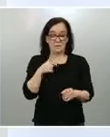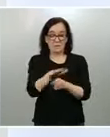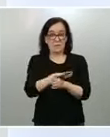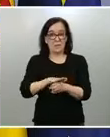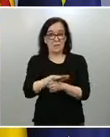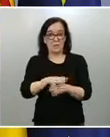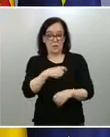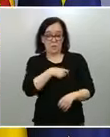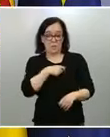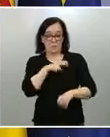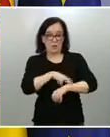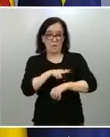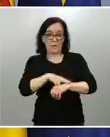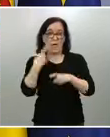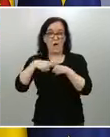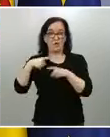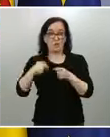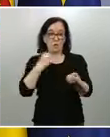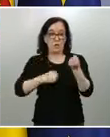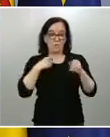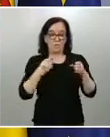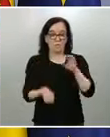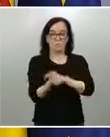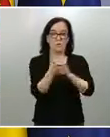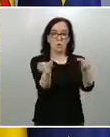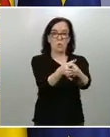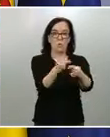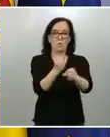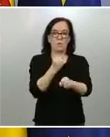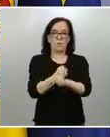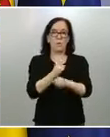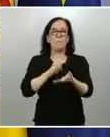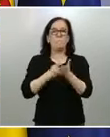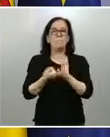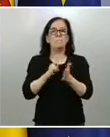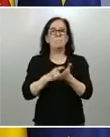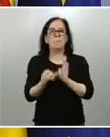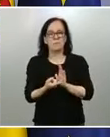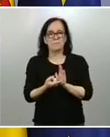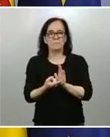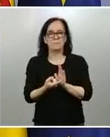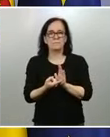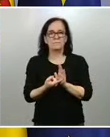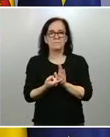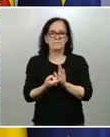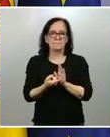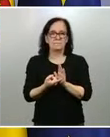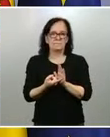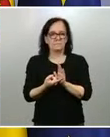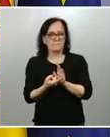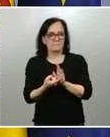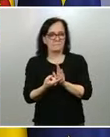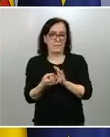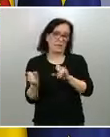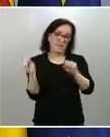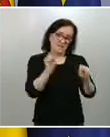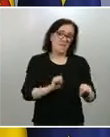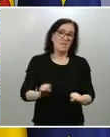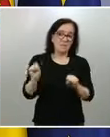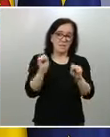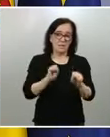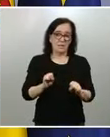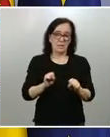económicos se ha creado un grupo de trabajo para un plan de defensa y promoción del sector